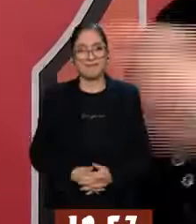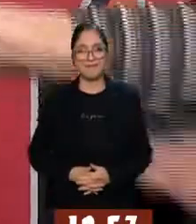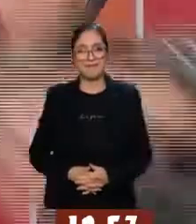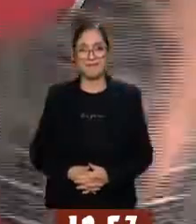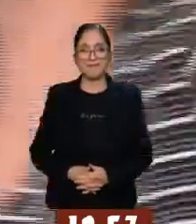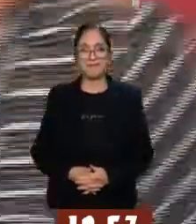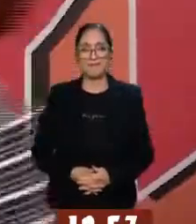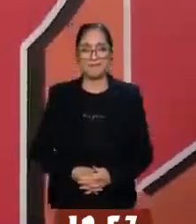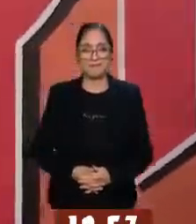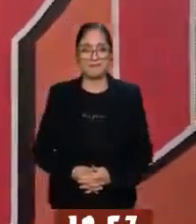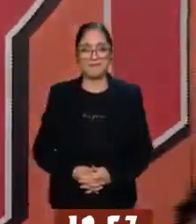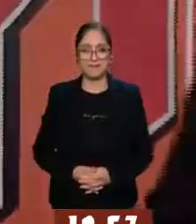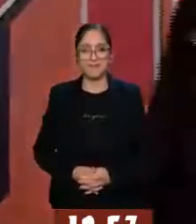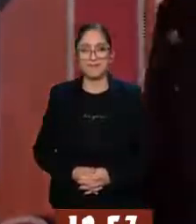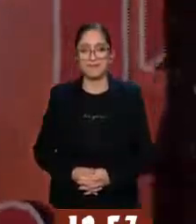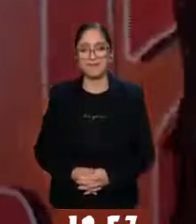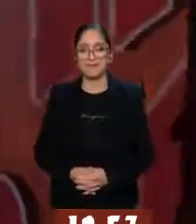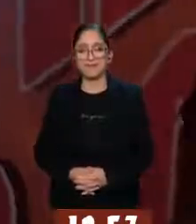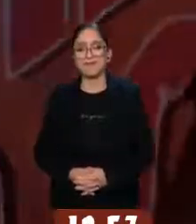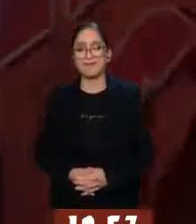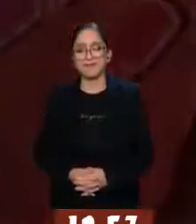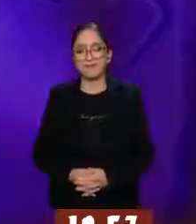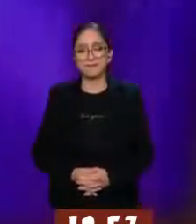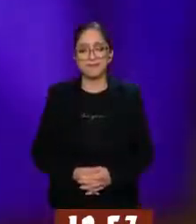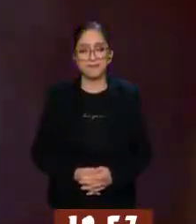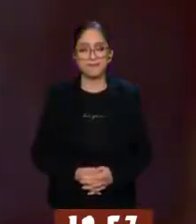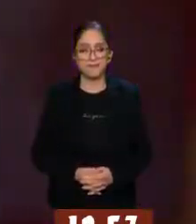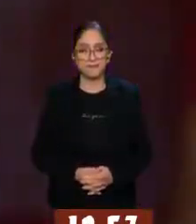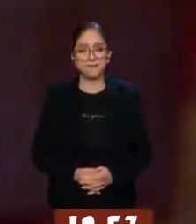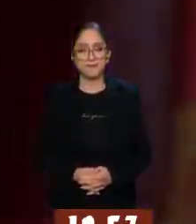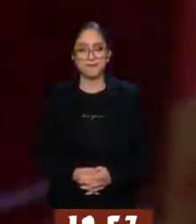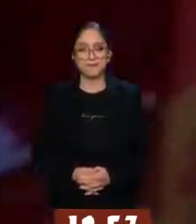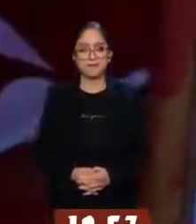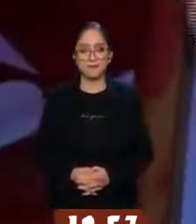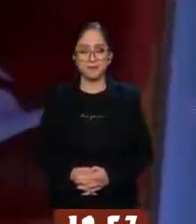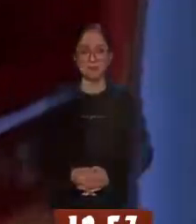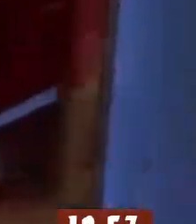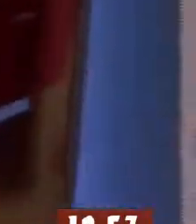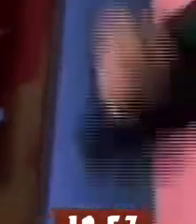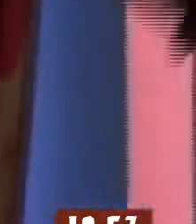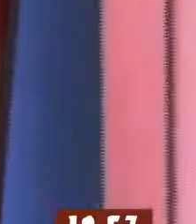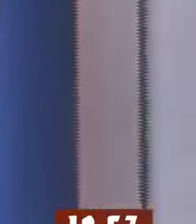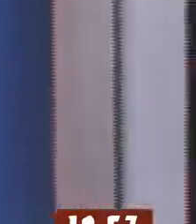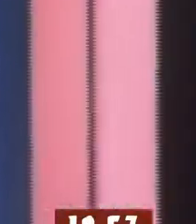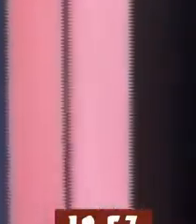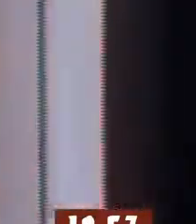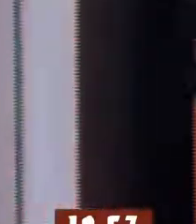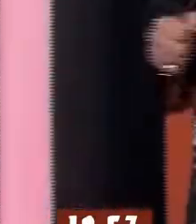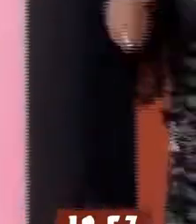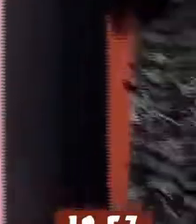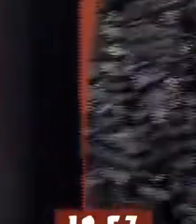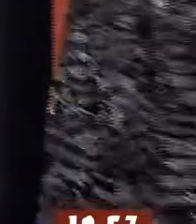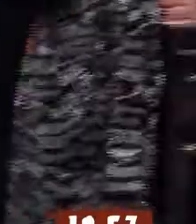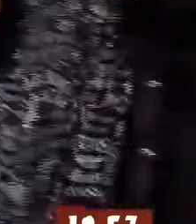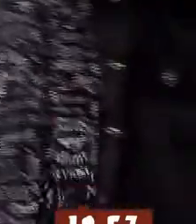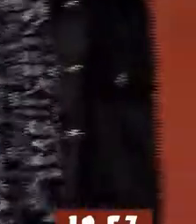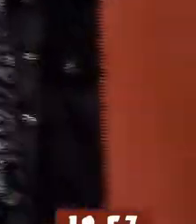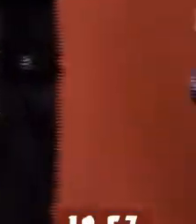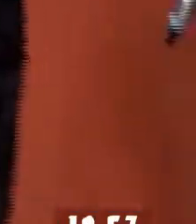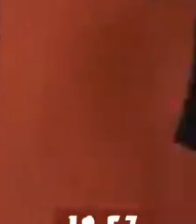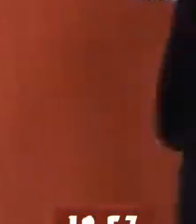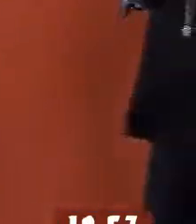¡No! ¡Cuánta tres! ¡Venga con todo! ¡A bailar, a bailar! ¡Eso! ¡Súbele, súbele!